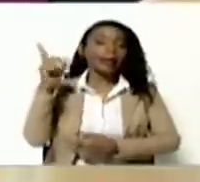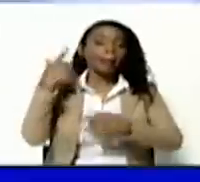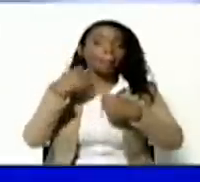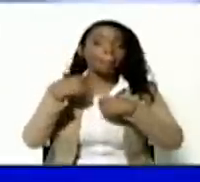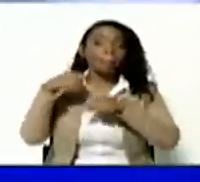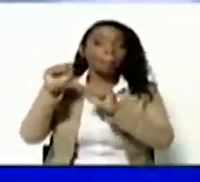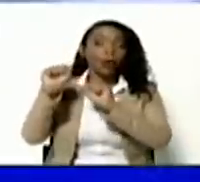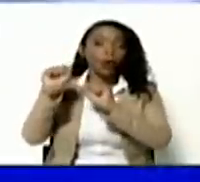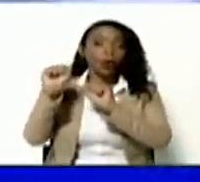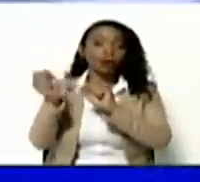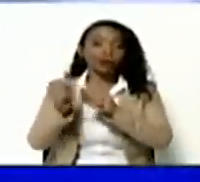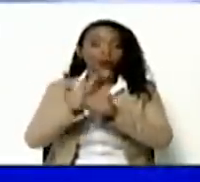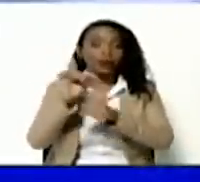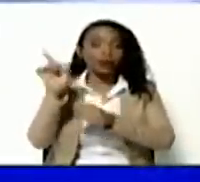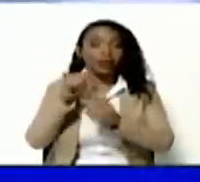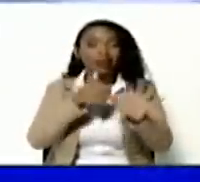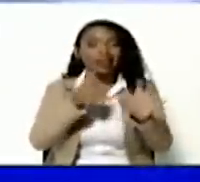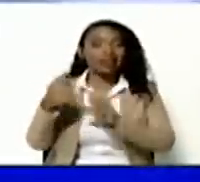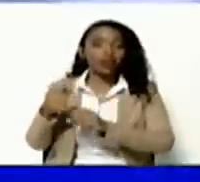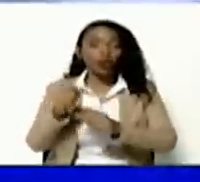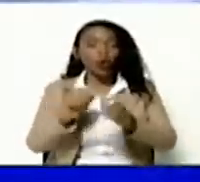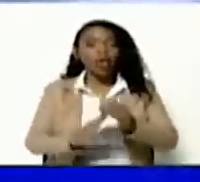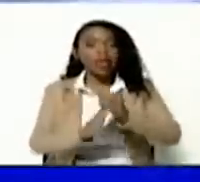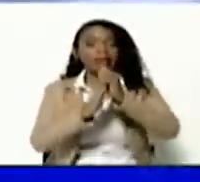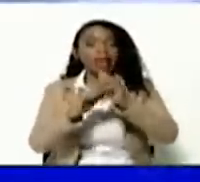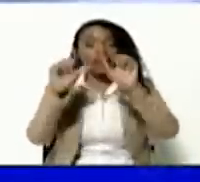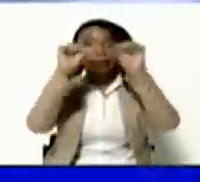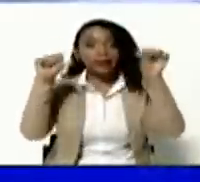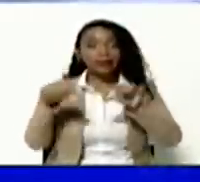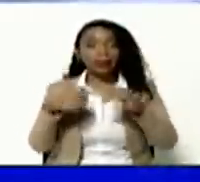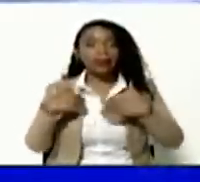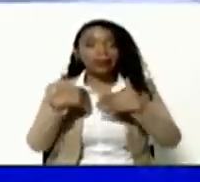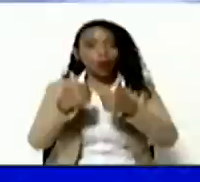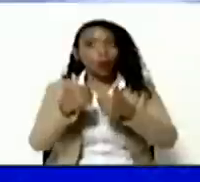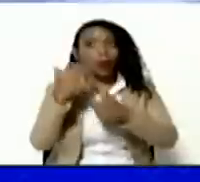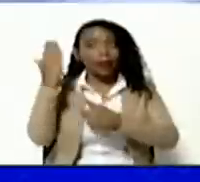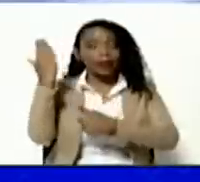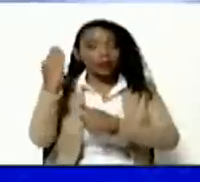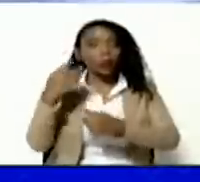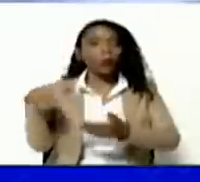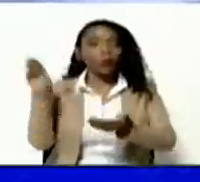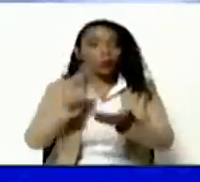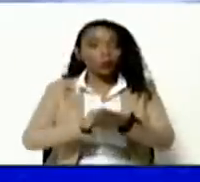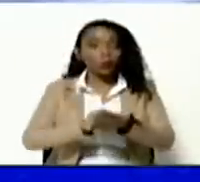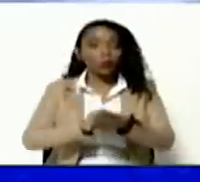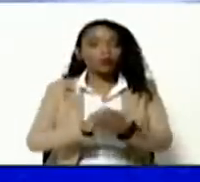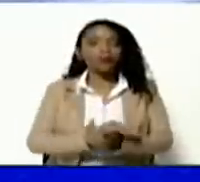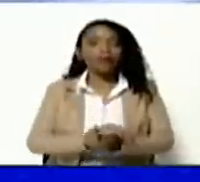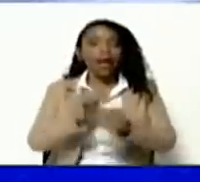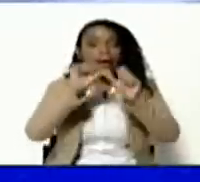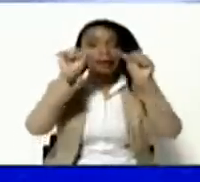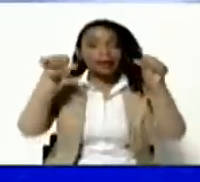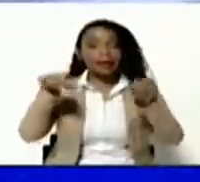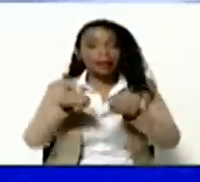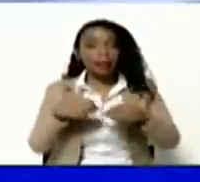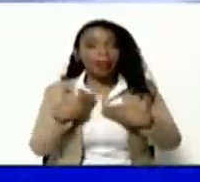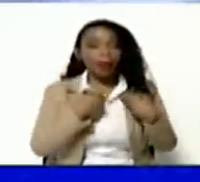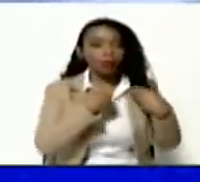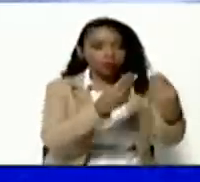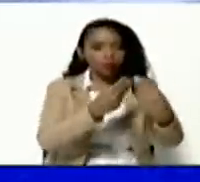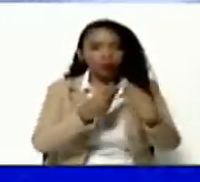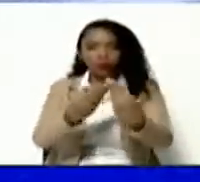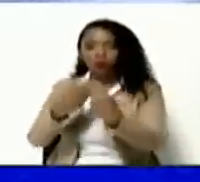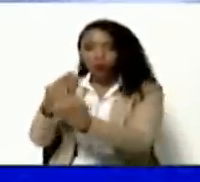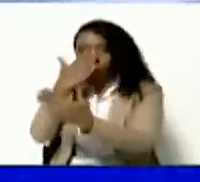600 600 líderes y liderezas del sistema de salud y vamos a establecer el sistema de distribución